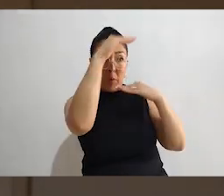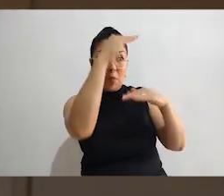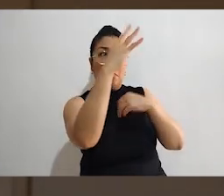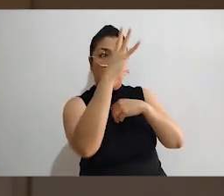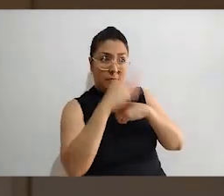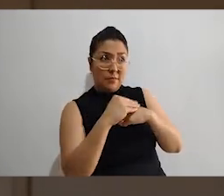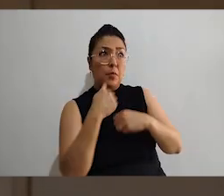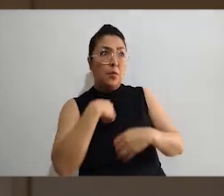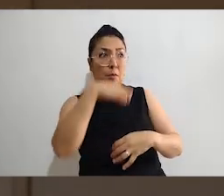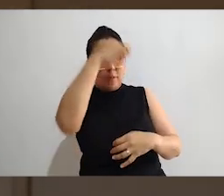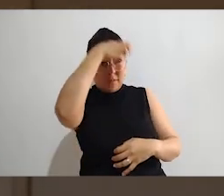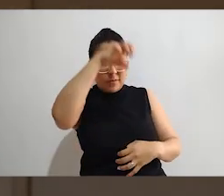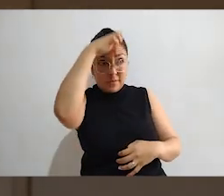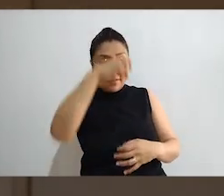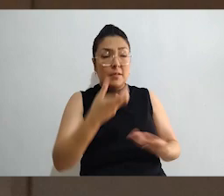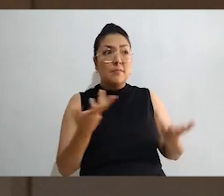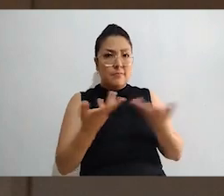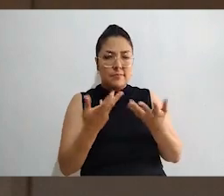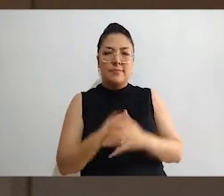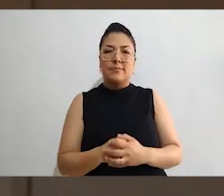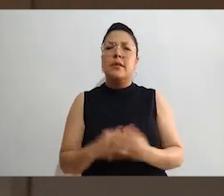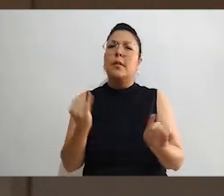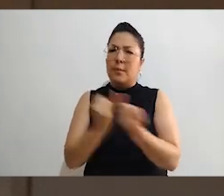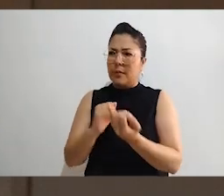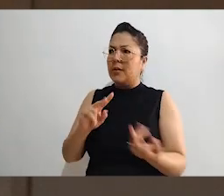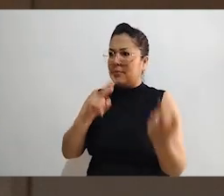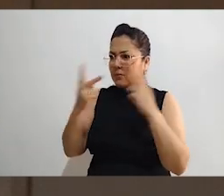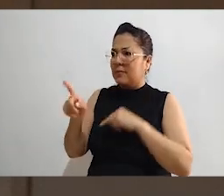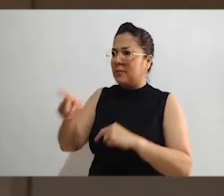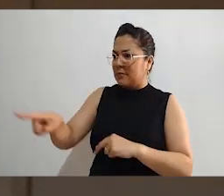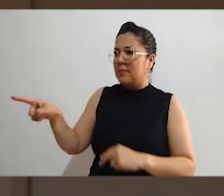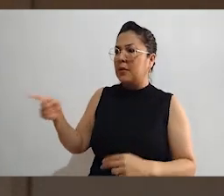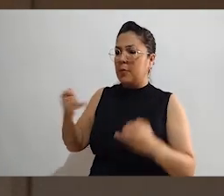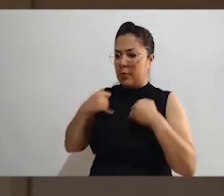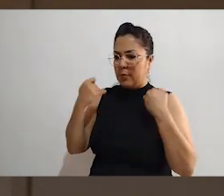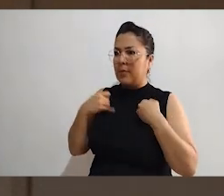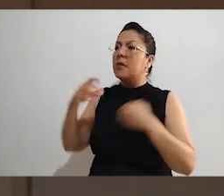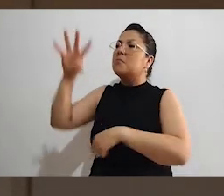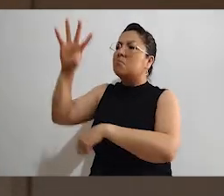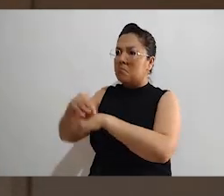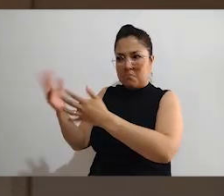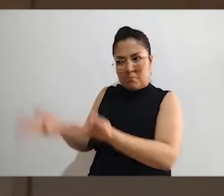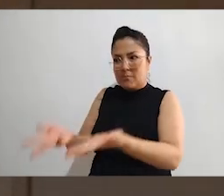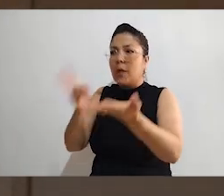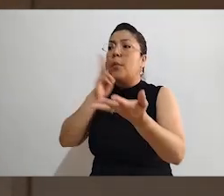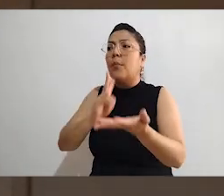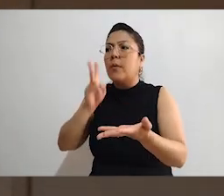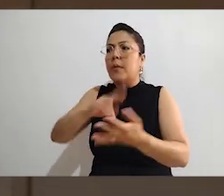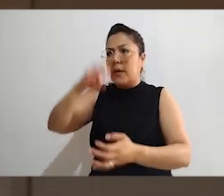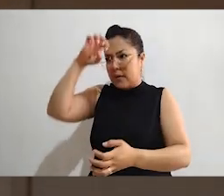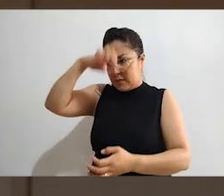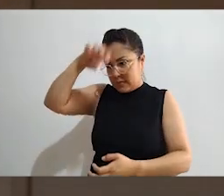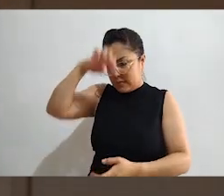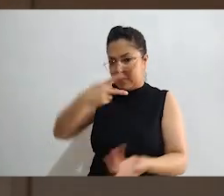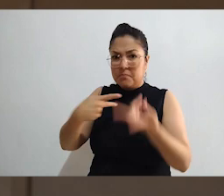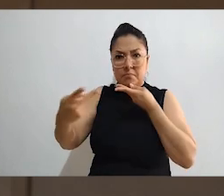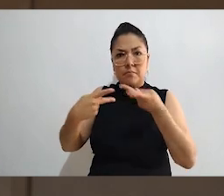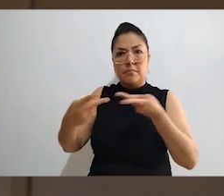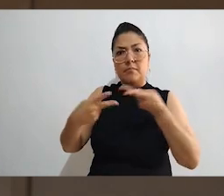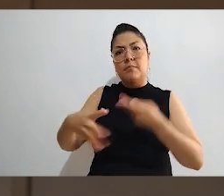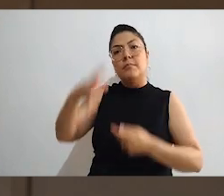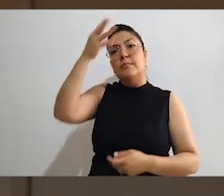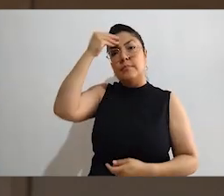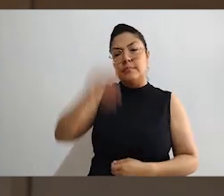decir, ¿los jóvenes están preparados? Sí, sí están preparados. ¿Qué tenemos que hacer? Darles más herramientas para que esa preparación sea mejor. Y, por ejemplo, los